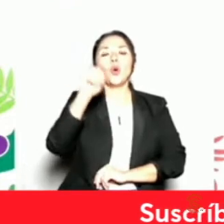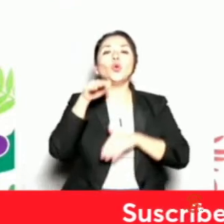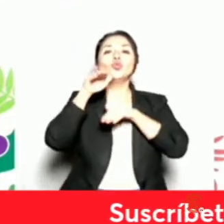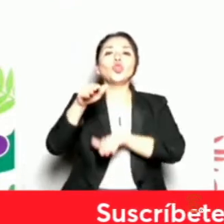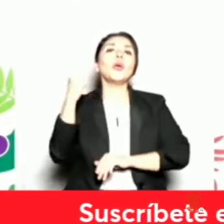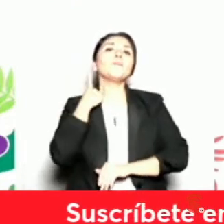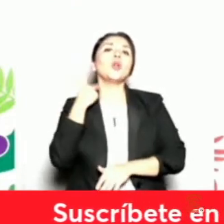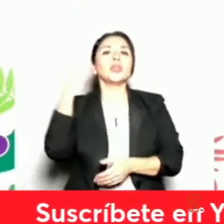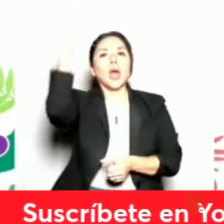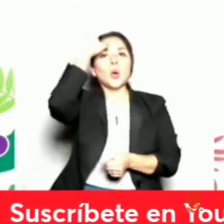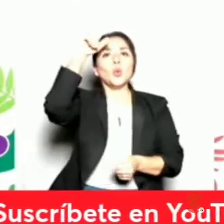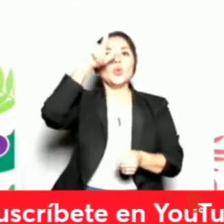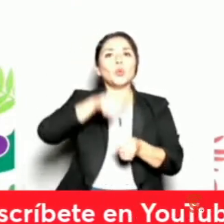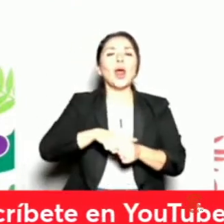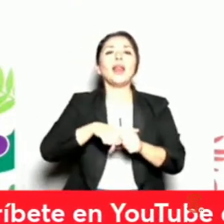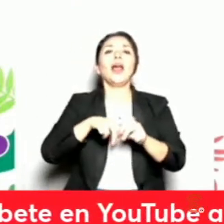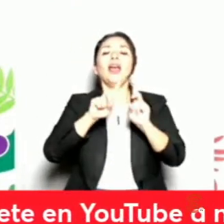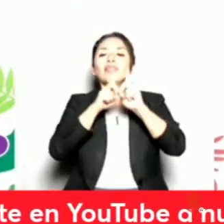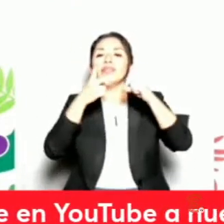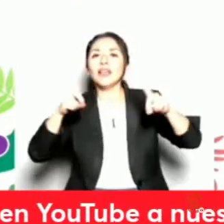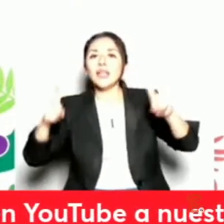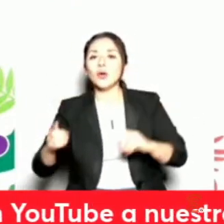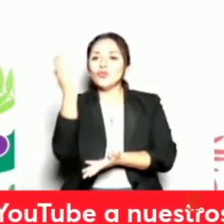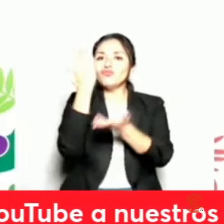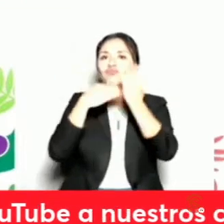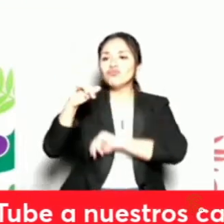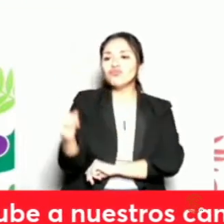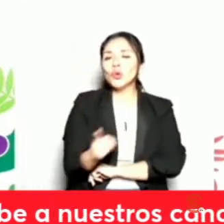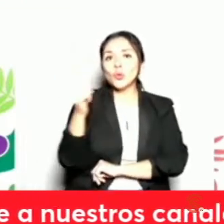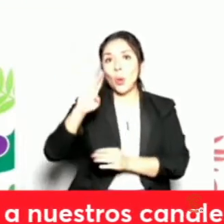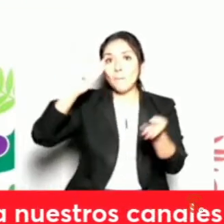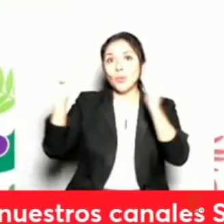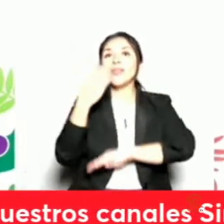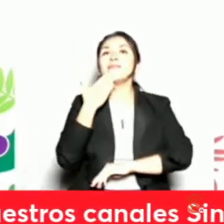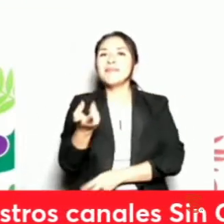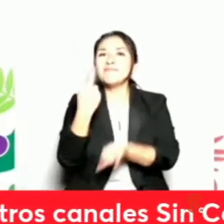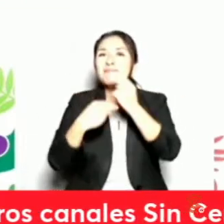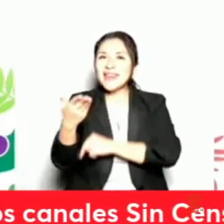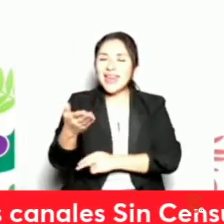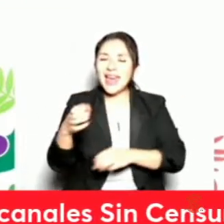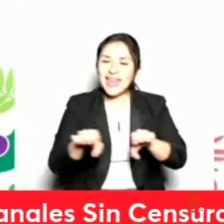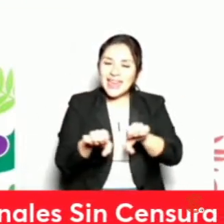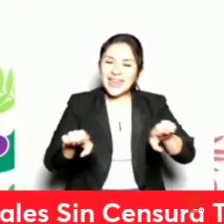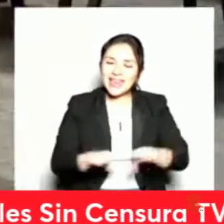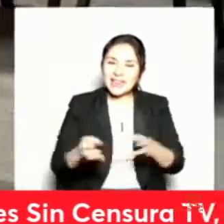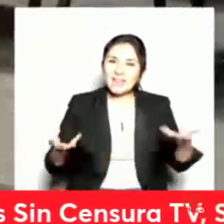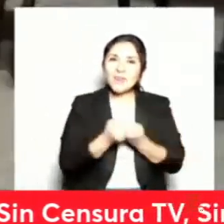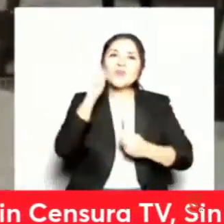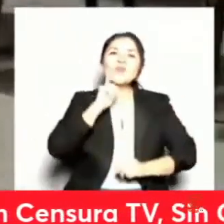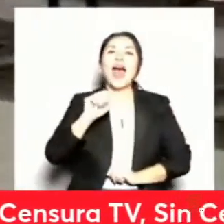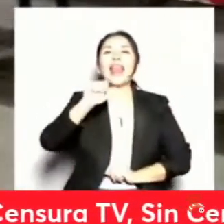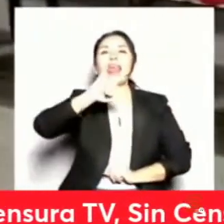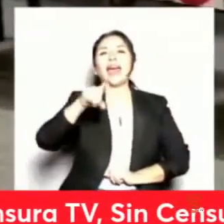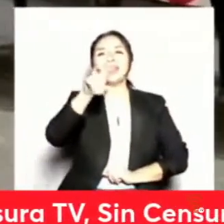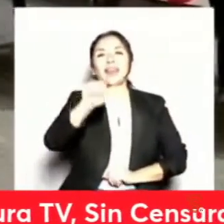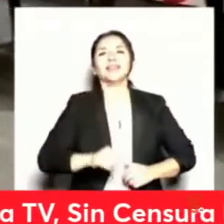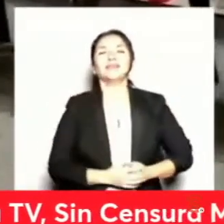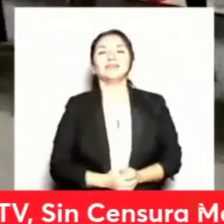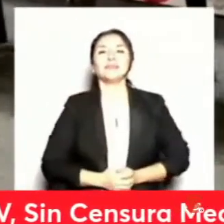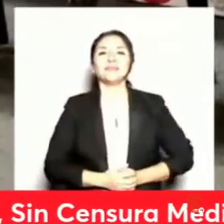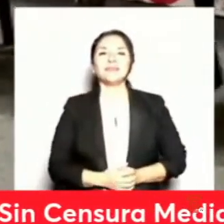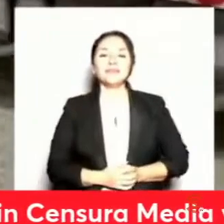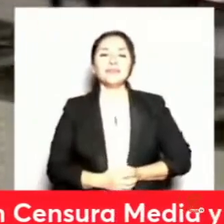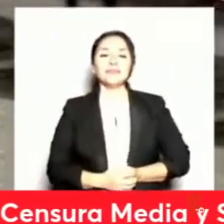Políticas Culturales y Desarrollo Sustentable Mundial. Bienvenida, Alejandra Frausto Guerrero. Gracias.